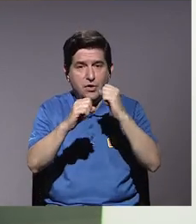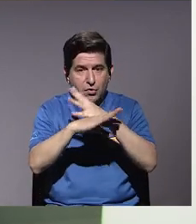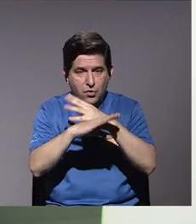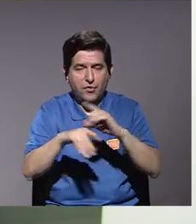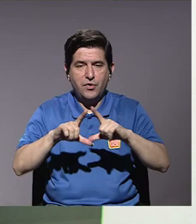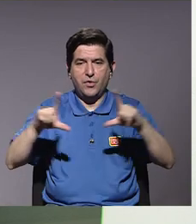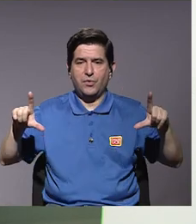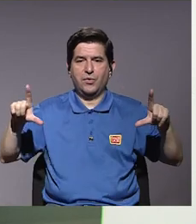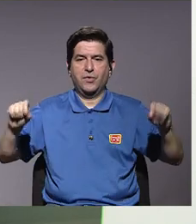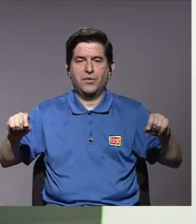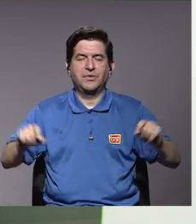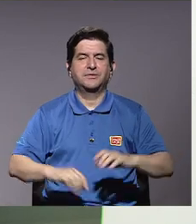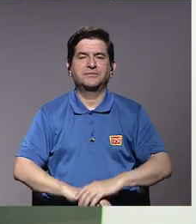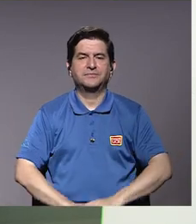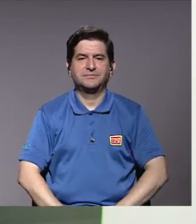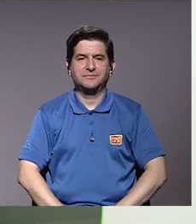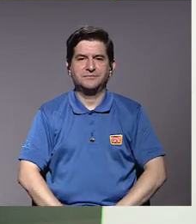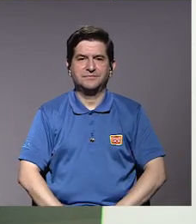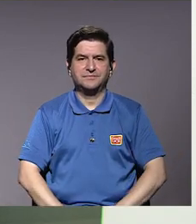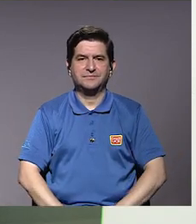O que nos manden un correo electrónico a